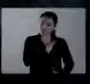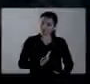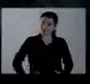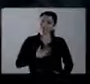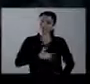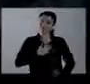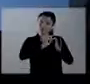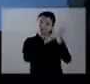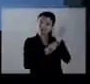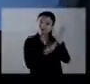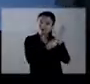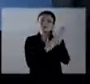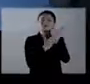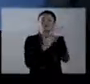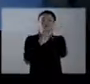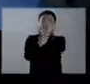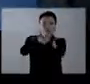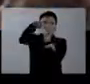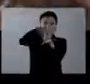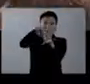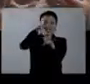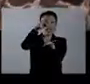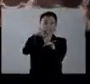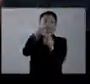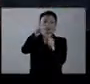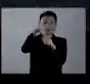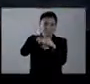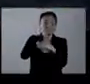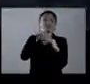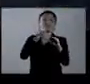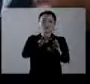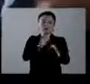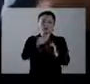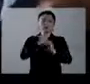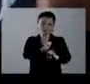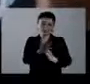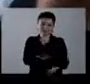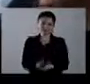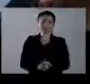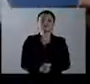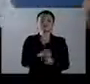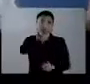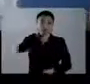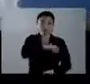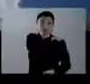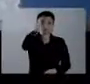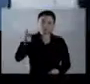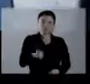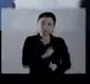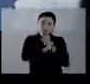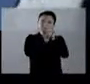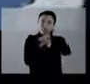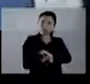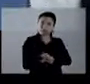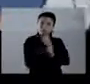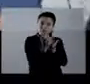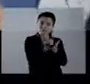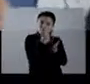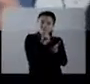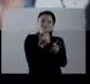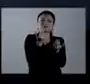Cuando un presidente quiere hacer una reforma, lleva su propuesta al Congreso, quienes pueden votar a favor o en contra. Para que el Chile de todos sea